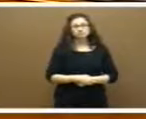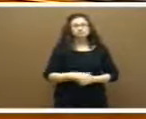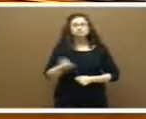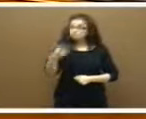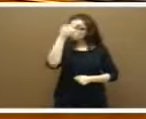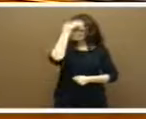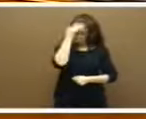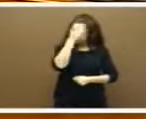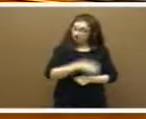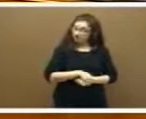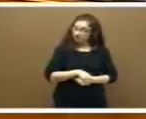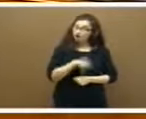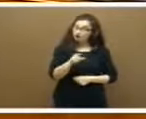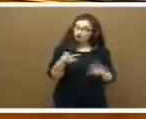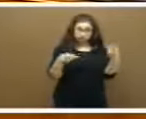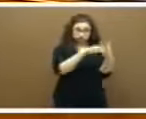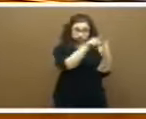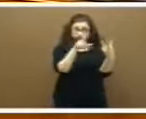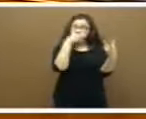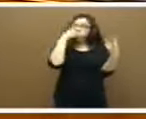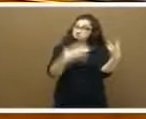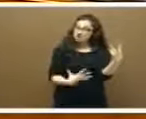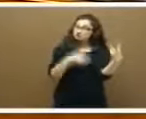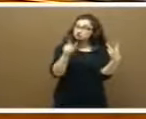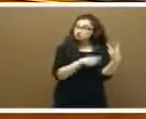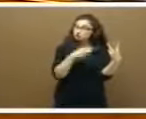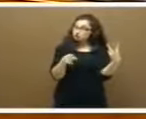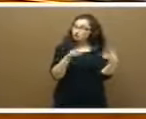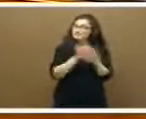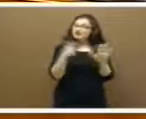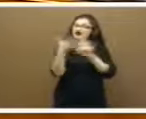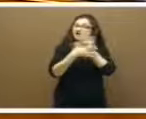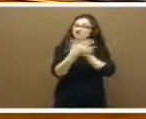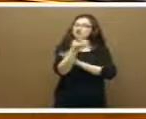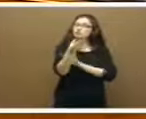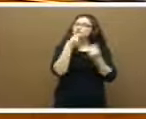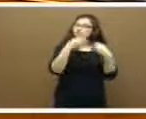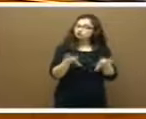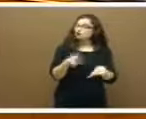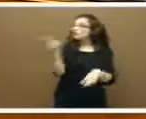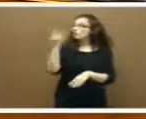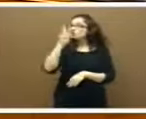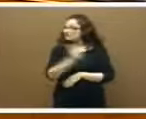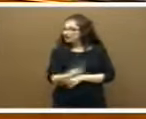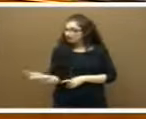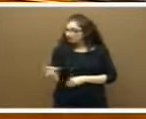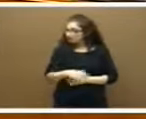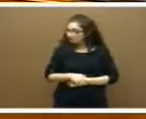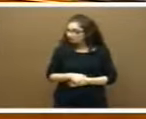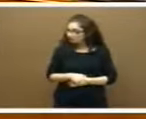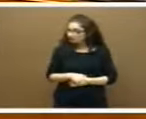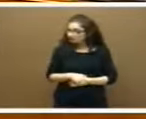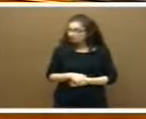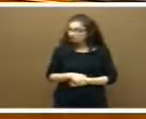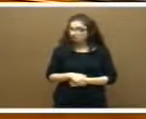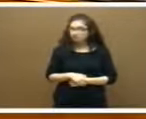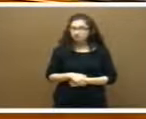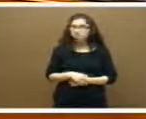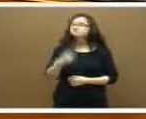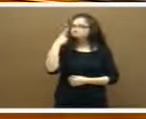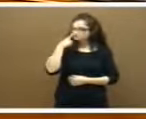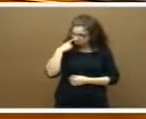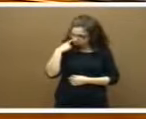usted adecuada esta composición para poder hablar de la deuda histórica o no es válida tampoco?